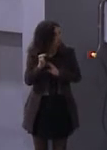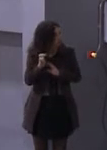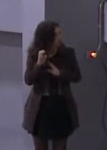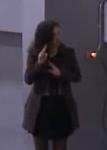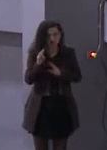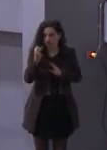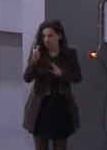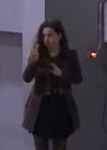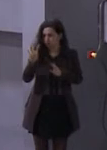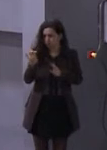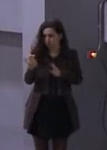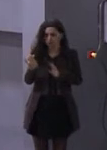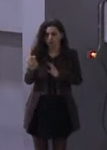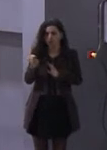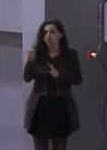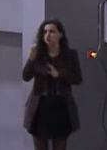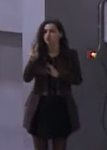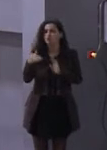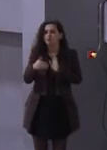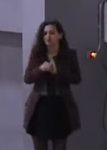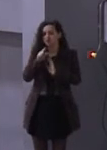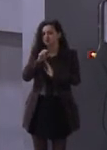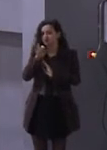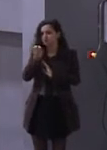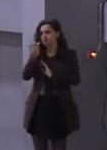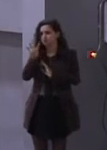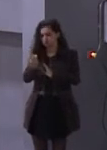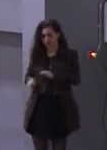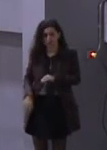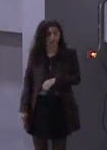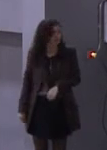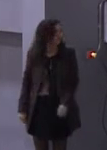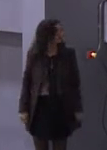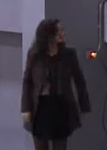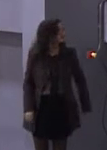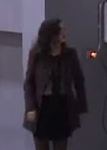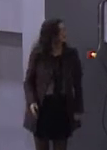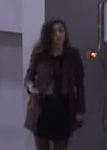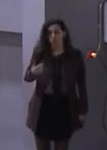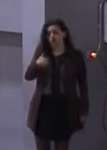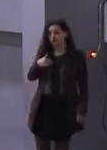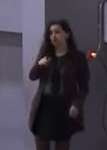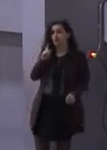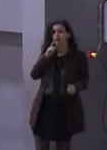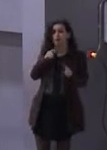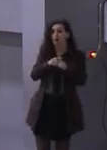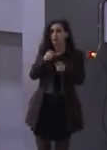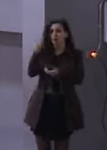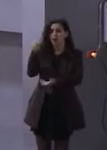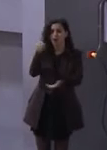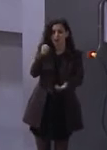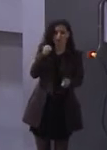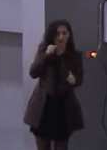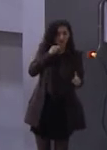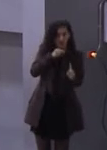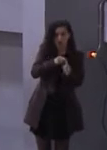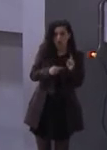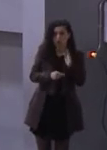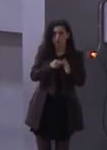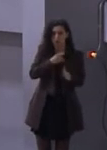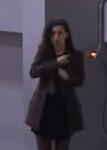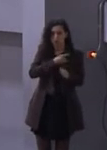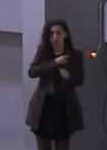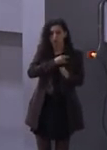12.189 sería aquí, 12.189. Entonces, la base presupuestal nuestra a nivel de recursos de funcionamiento pues va creciendo